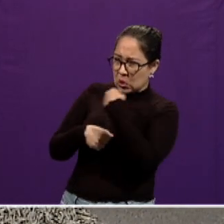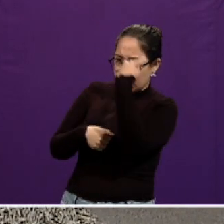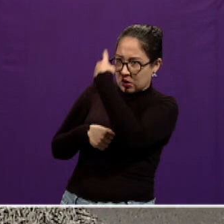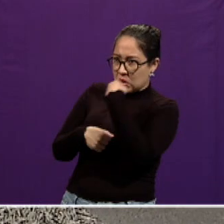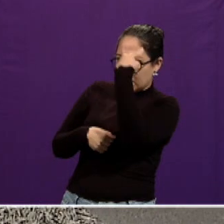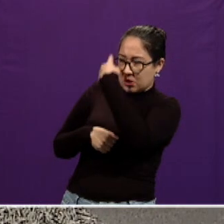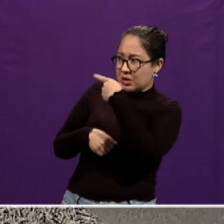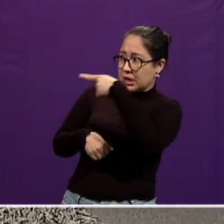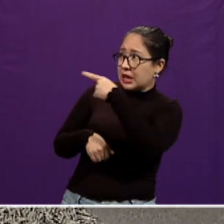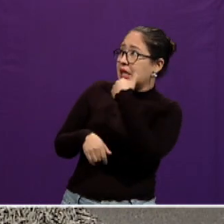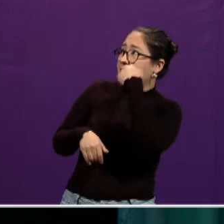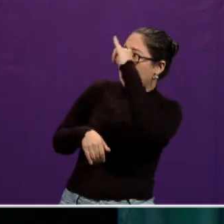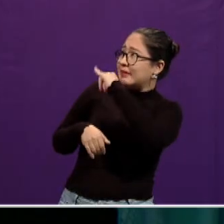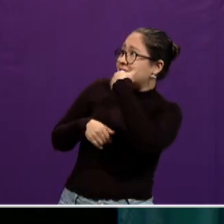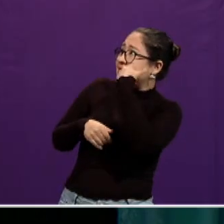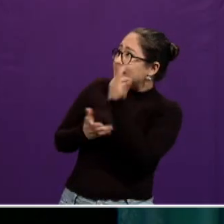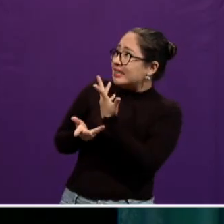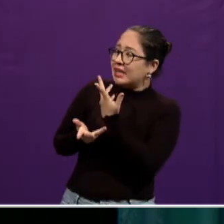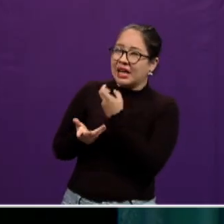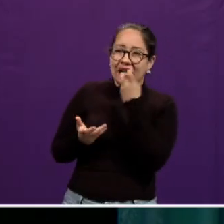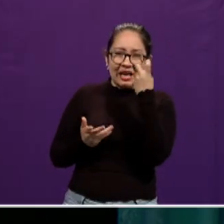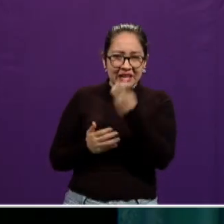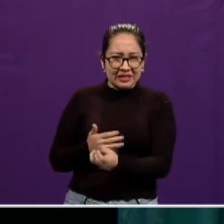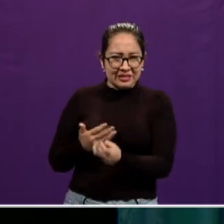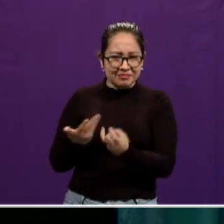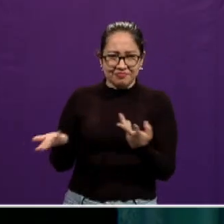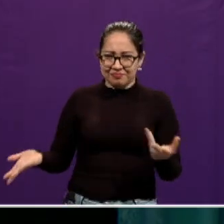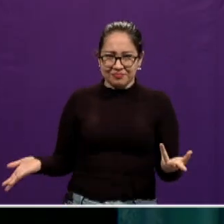el jefe quiere. Todas esas cosas que son...